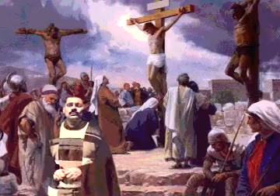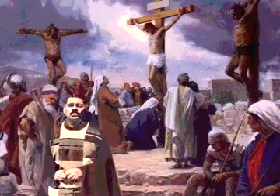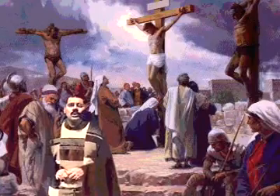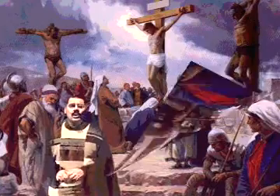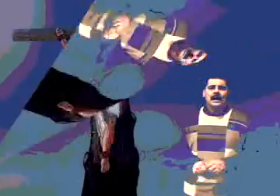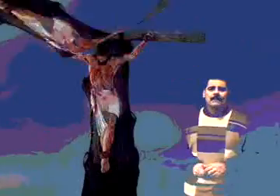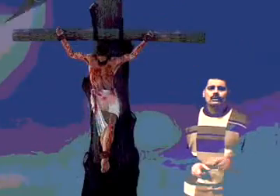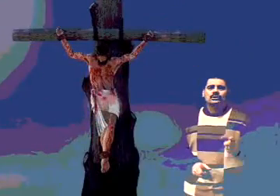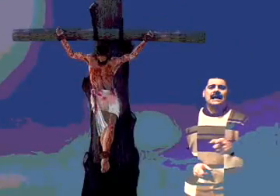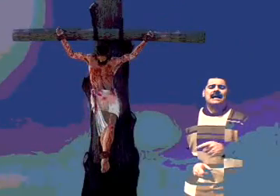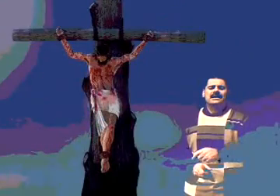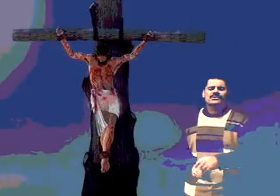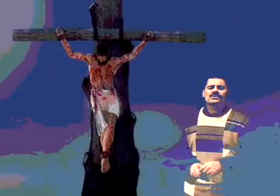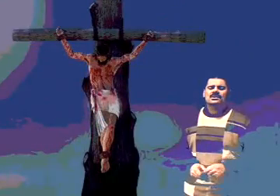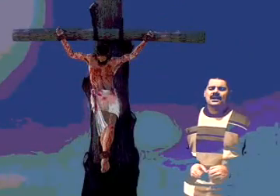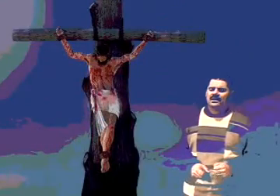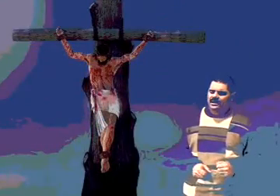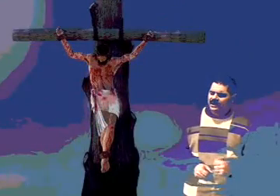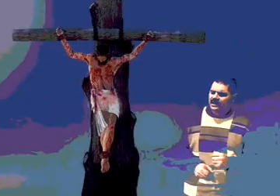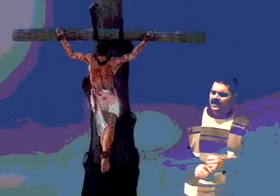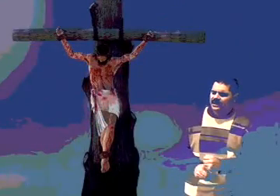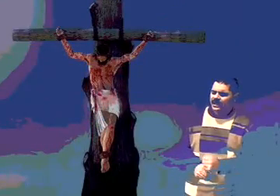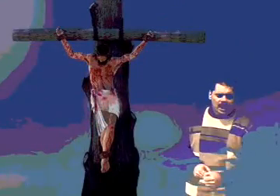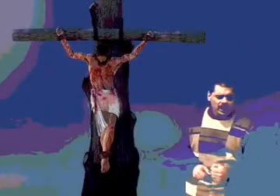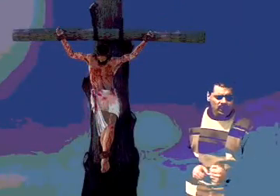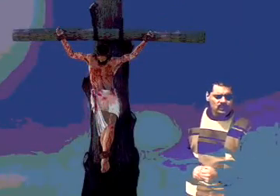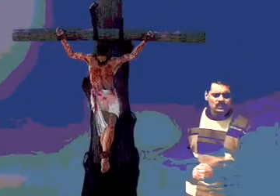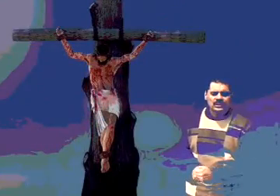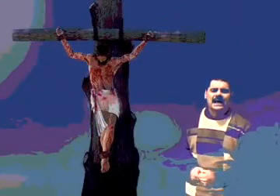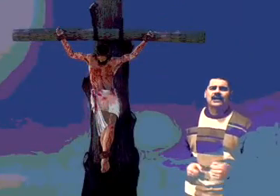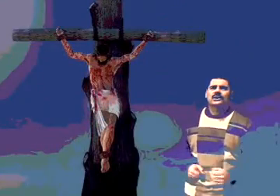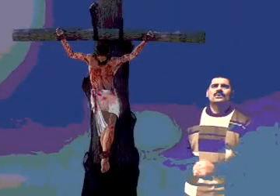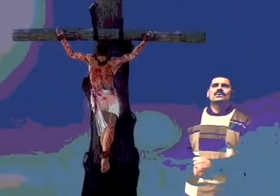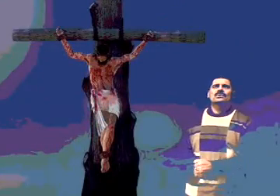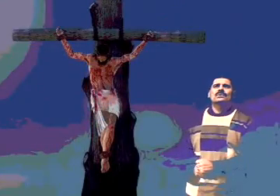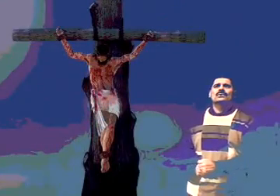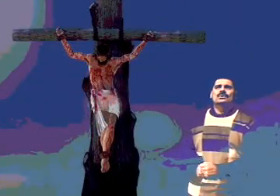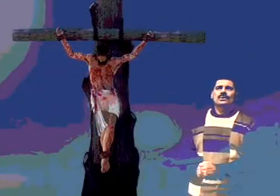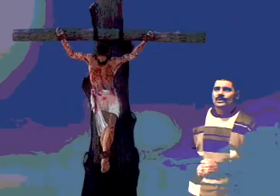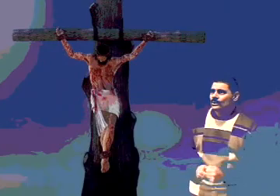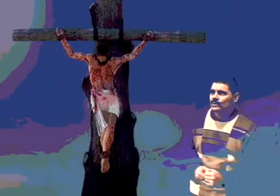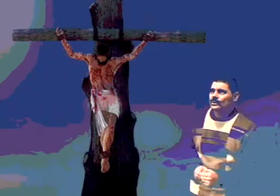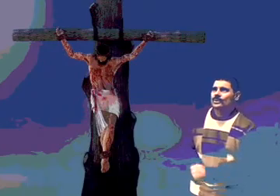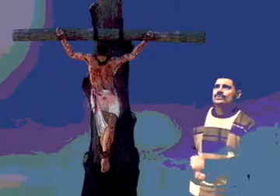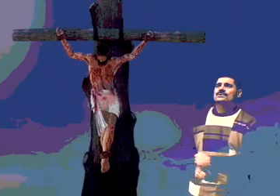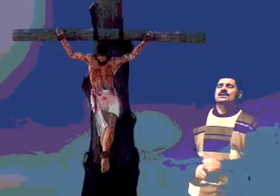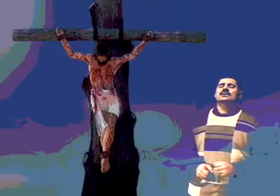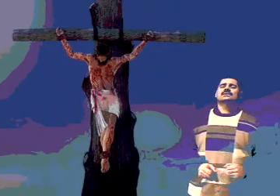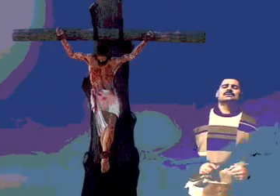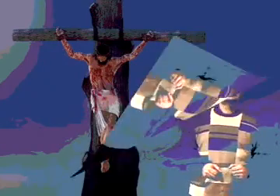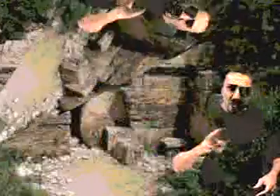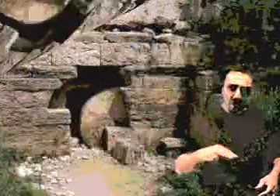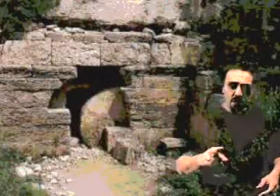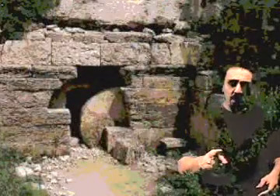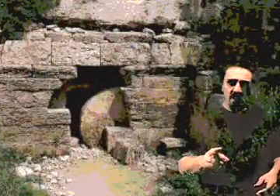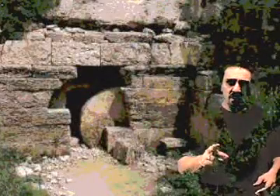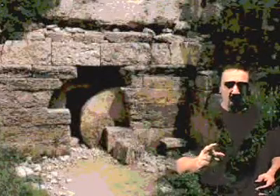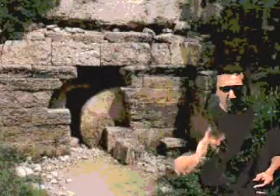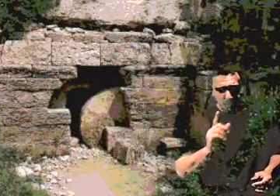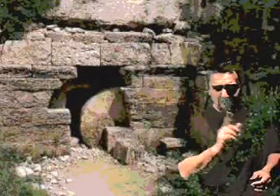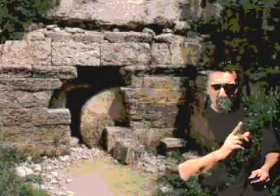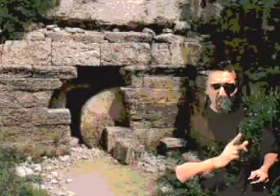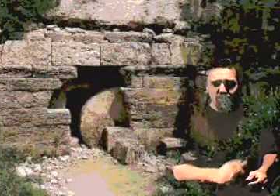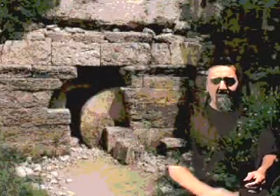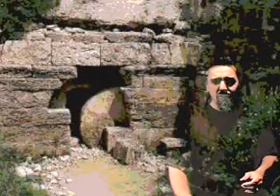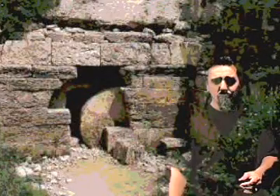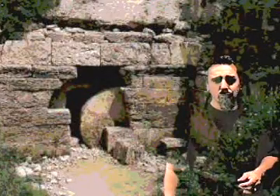mundo al brotar su sangre en una cruz. Y después